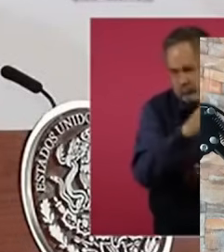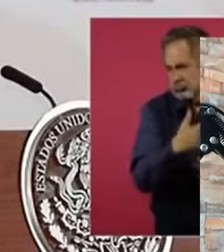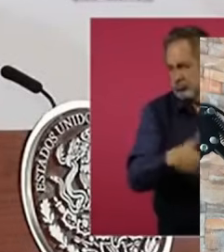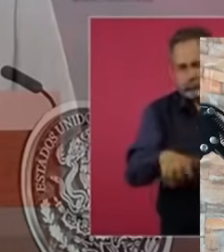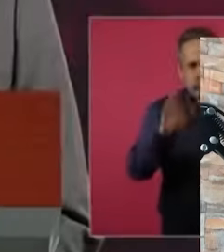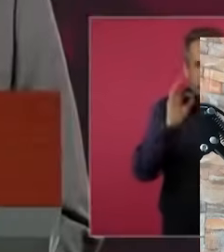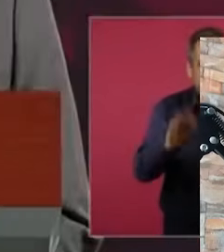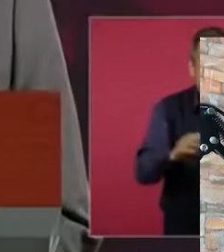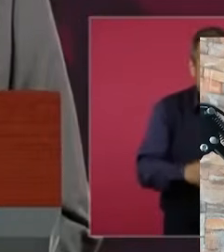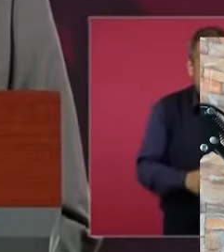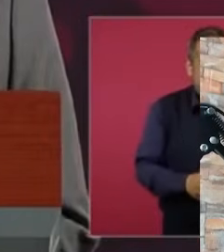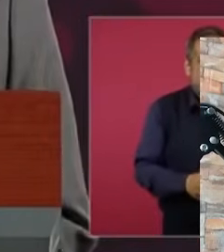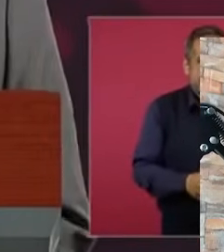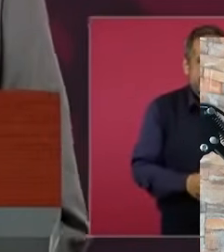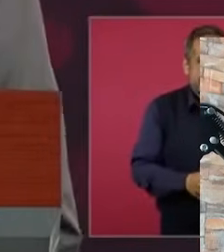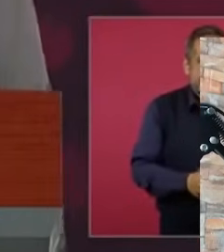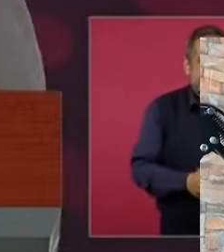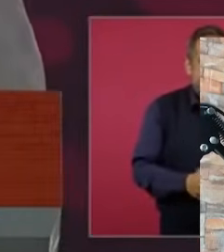nada.